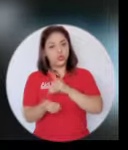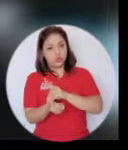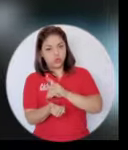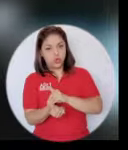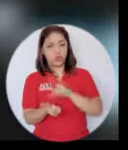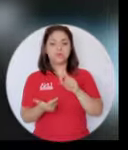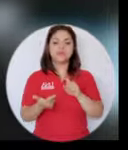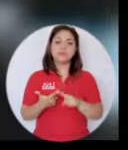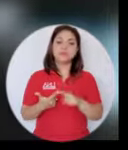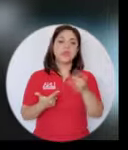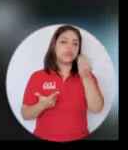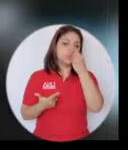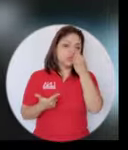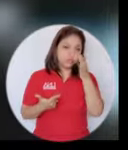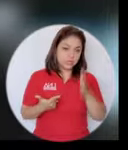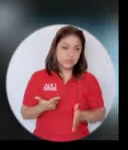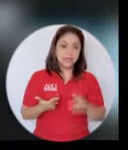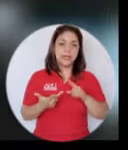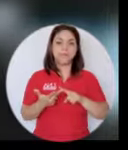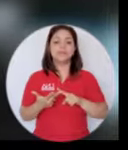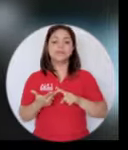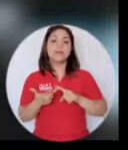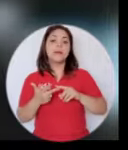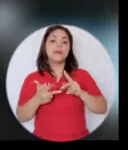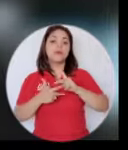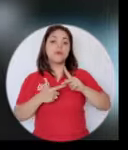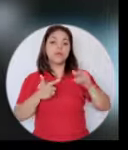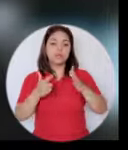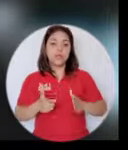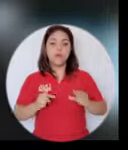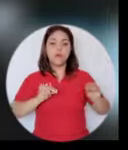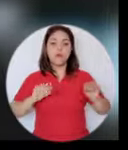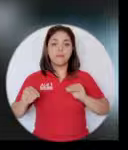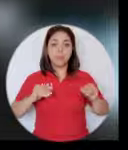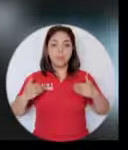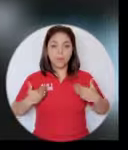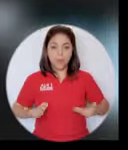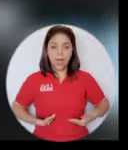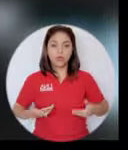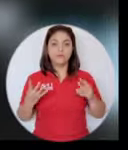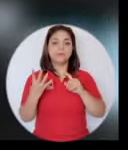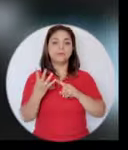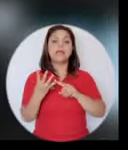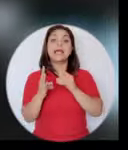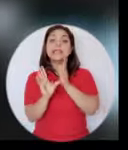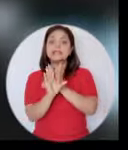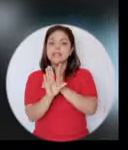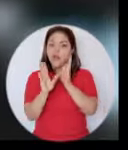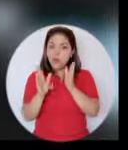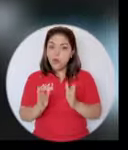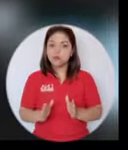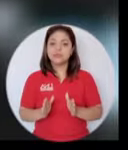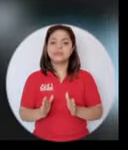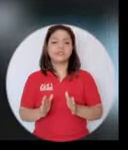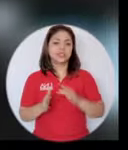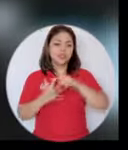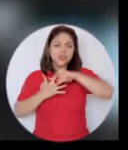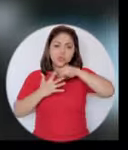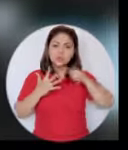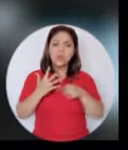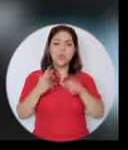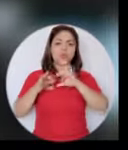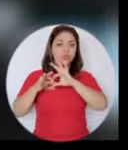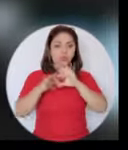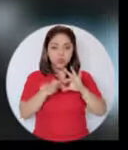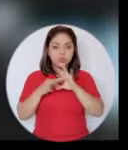médico presente, están las componentes de nutrición, está el profesional en movimiento humano, están los componentes de psicología, que todo